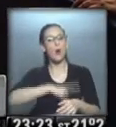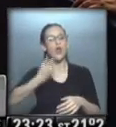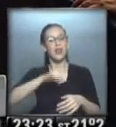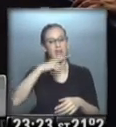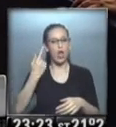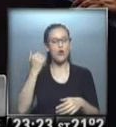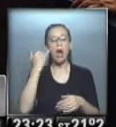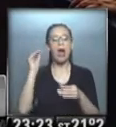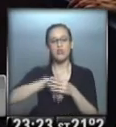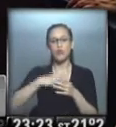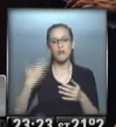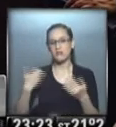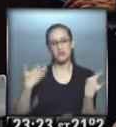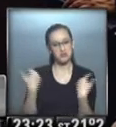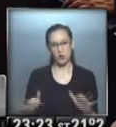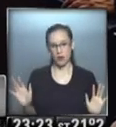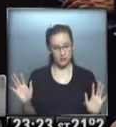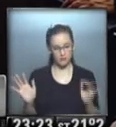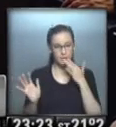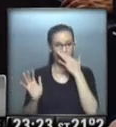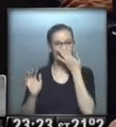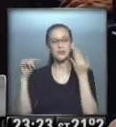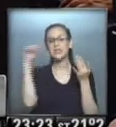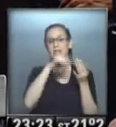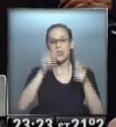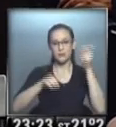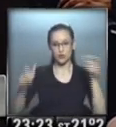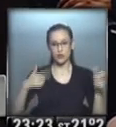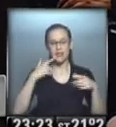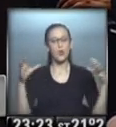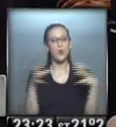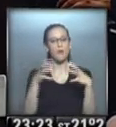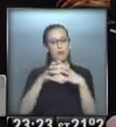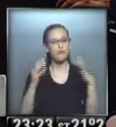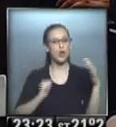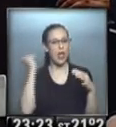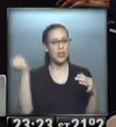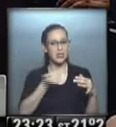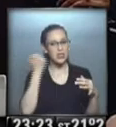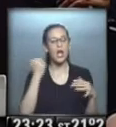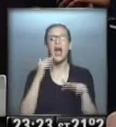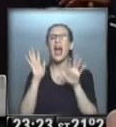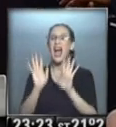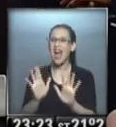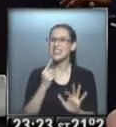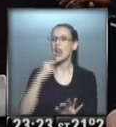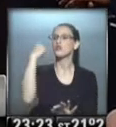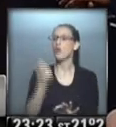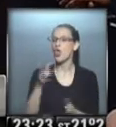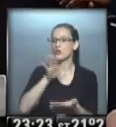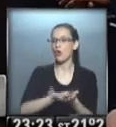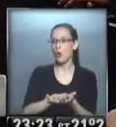normal de la República. Con la firma de sus 7 miembros, el máximo tribunal respondió así a las versiones que involucraban